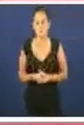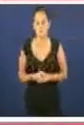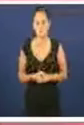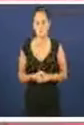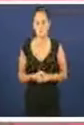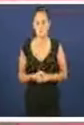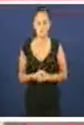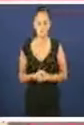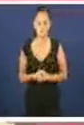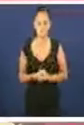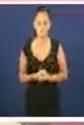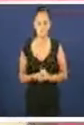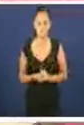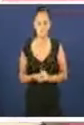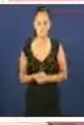votamos. votamos.